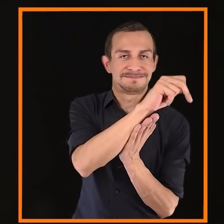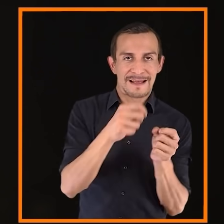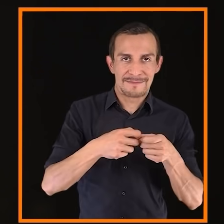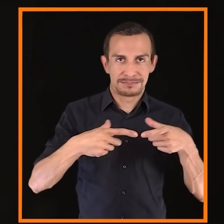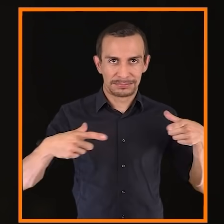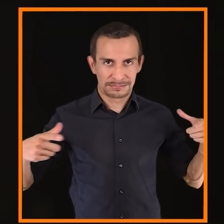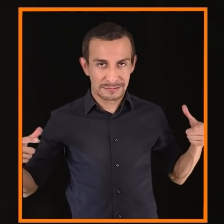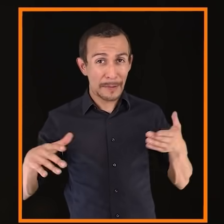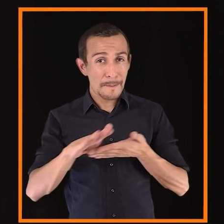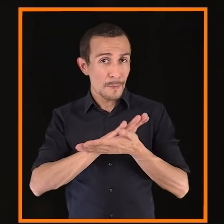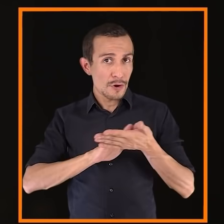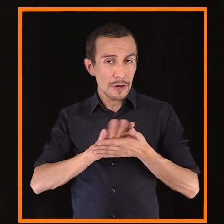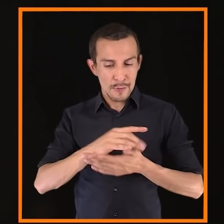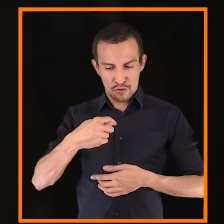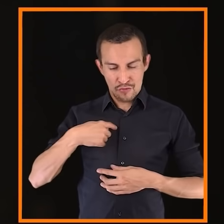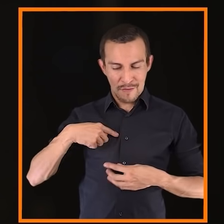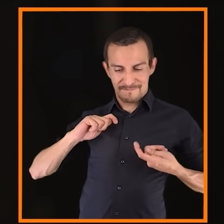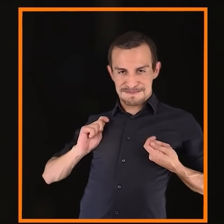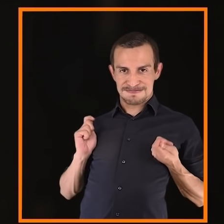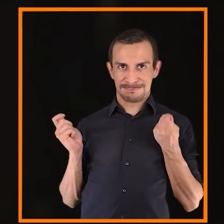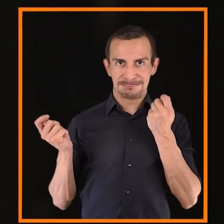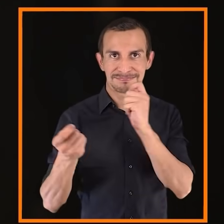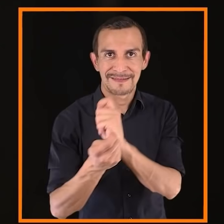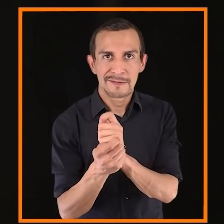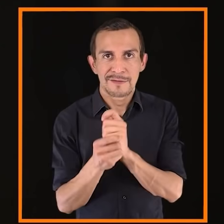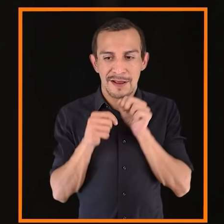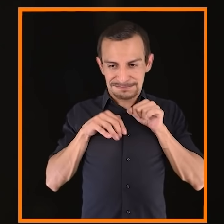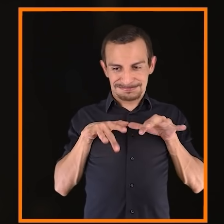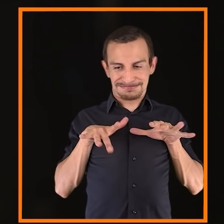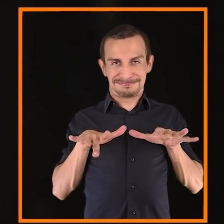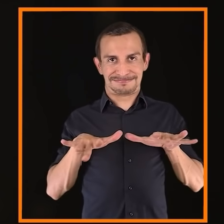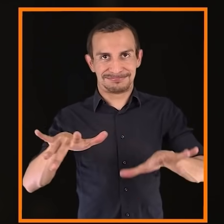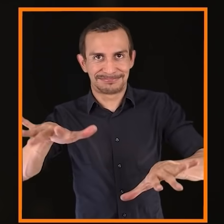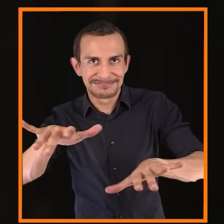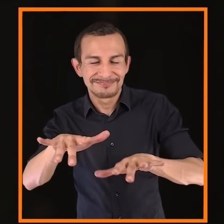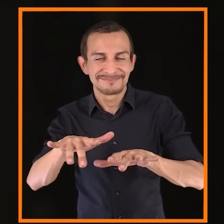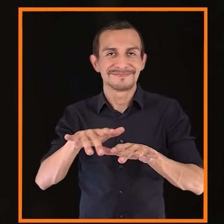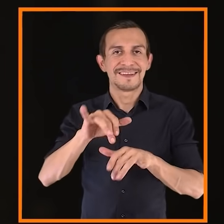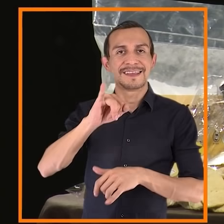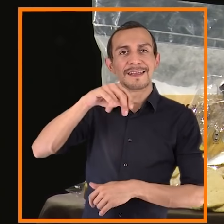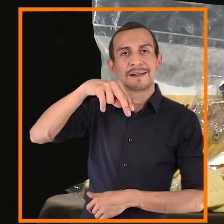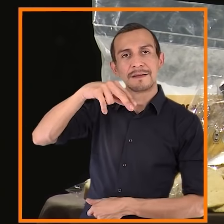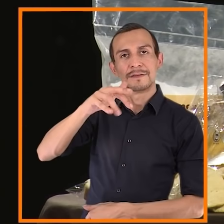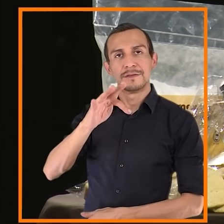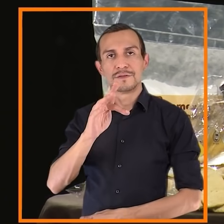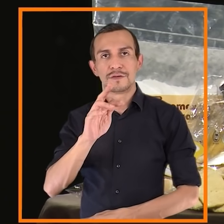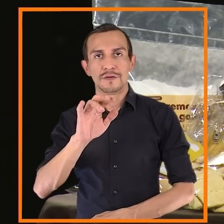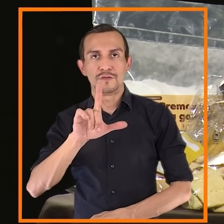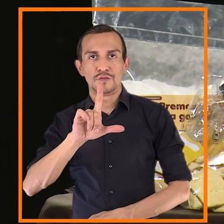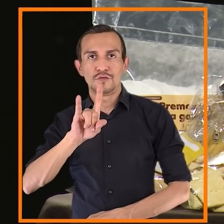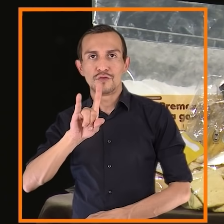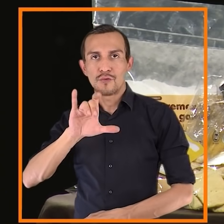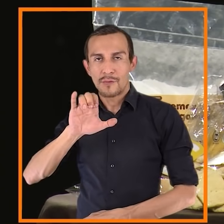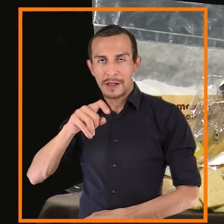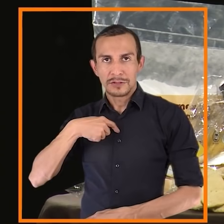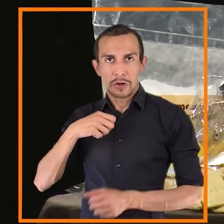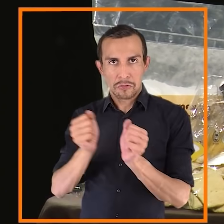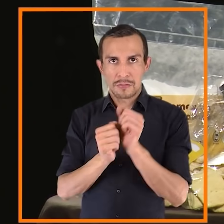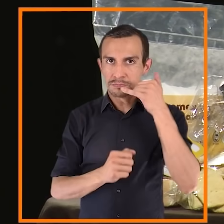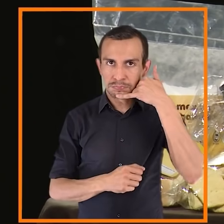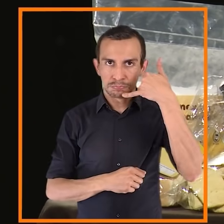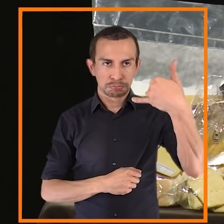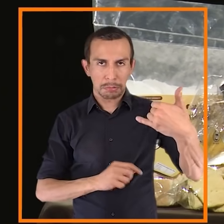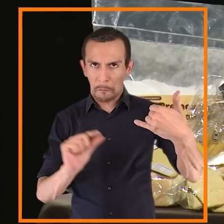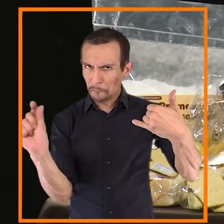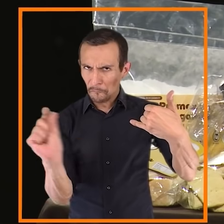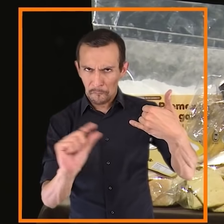por ejemplo, convertirte en una influencer, que lo puedes hacer desde un teléfono móvil